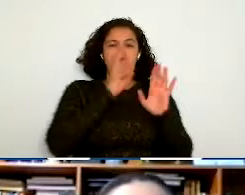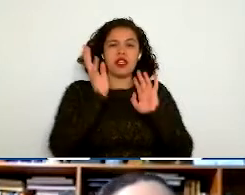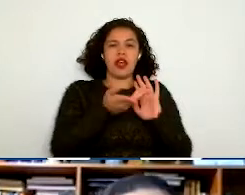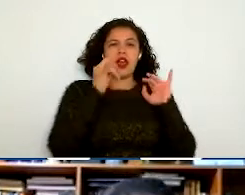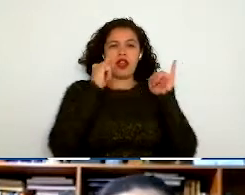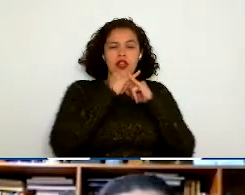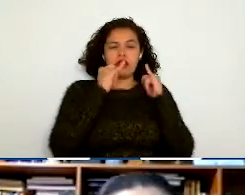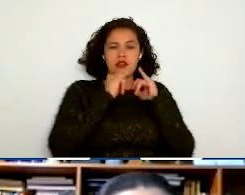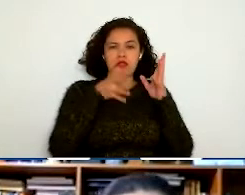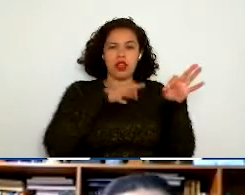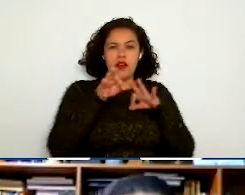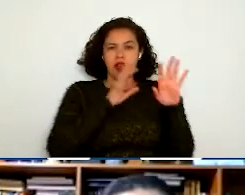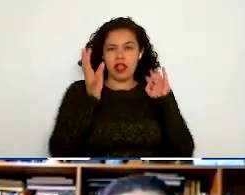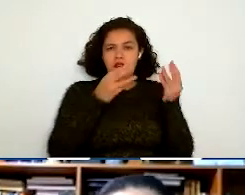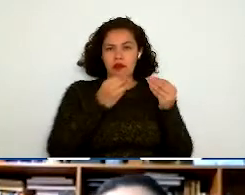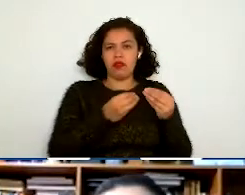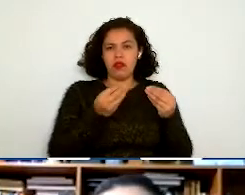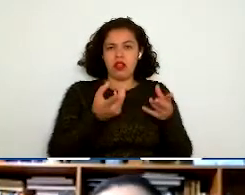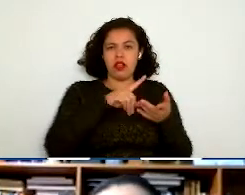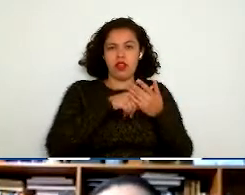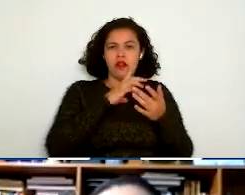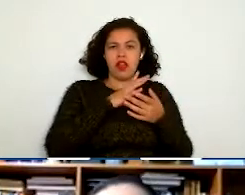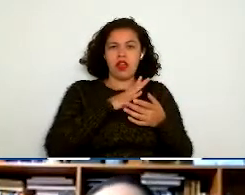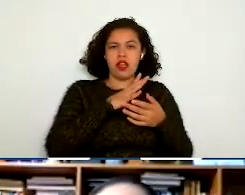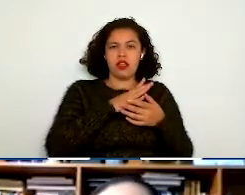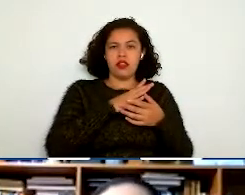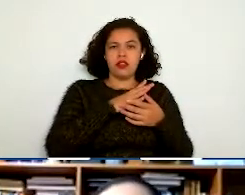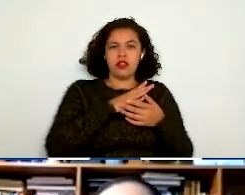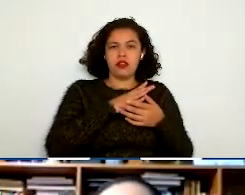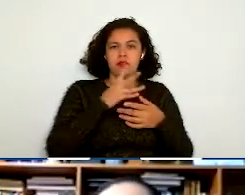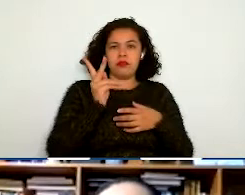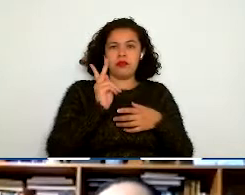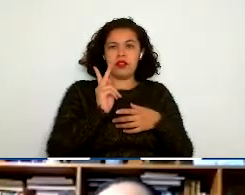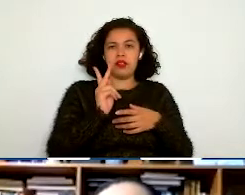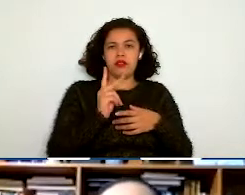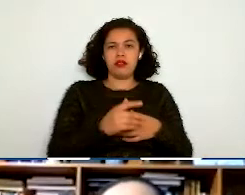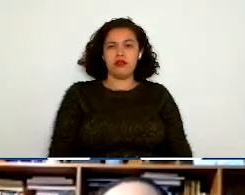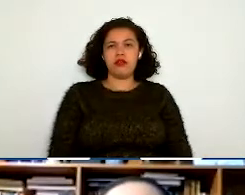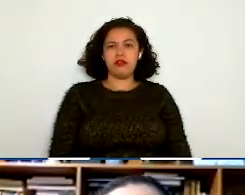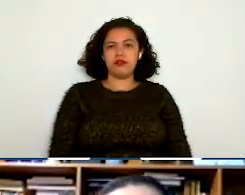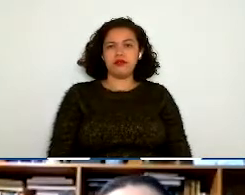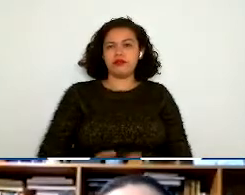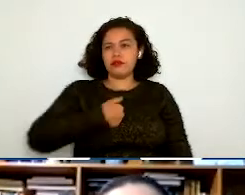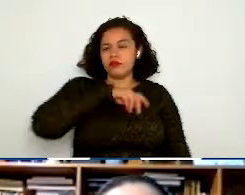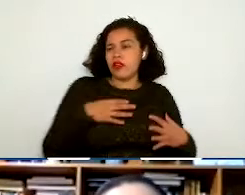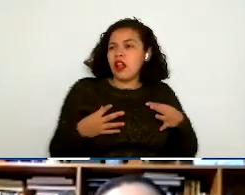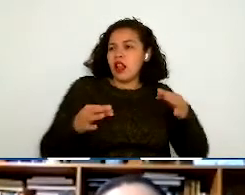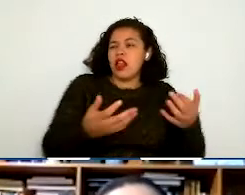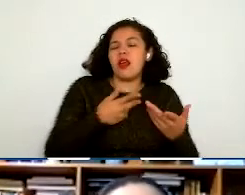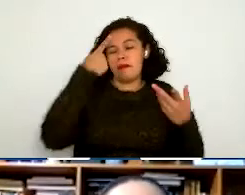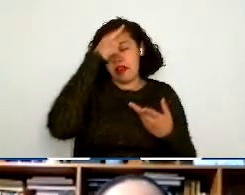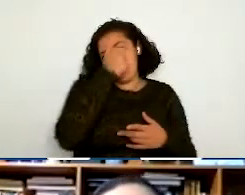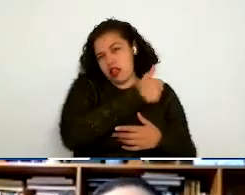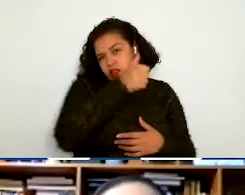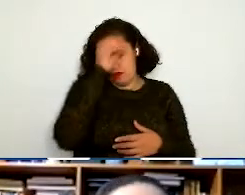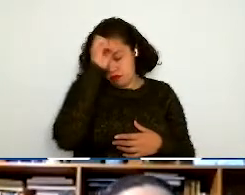institucionalmente se trabajan mucho y se tienen, justamente, si agregamos esta calidad subjetiva, lo que vamos a lograr